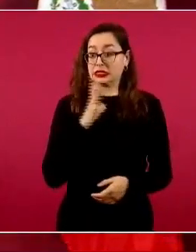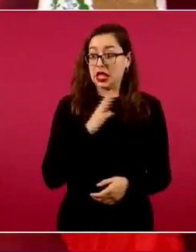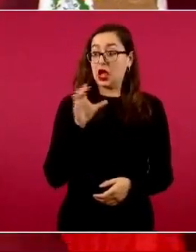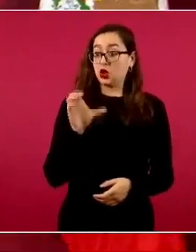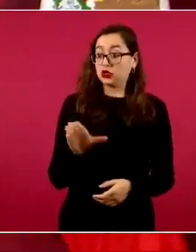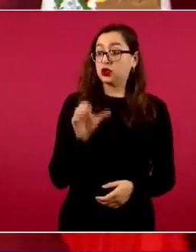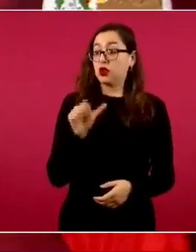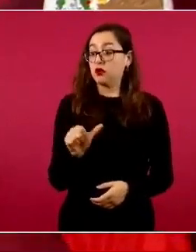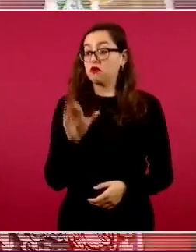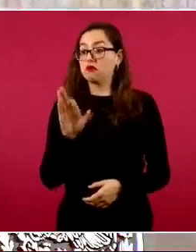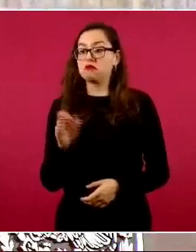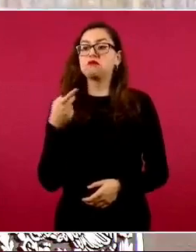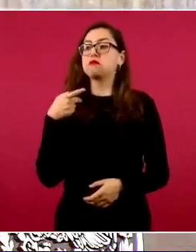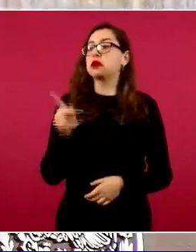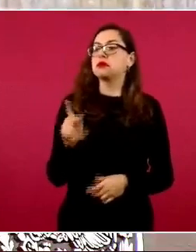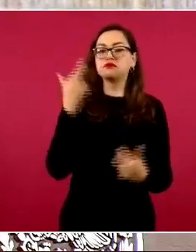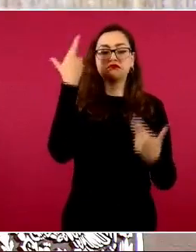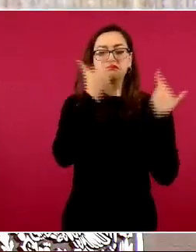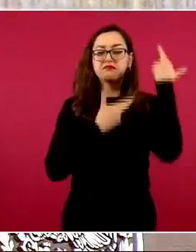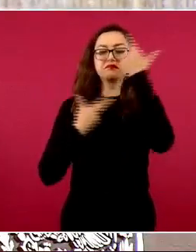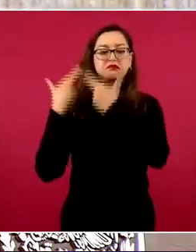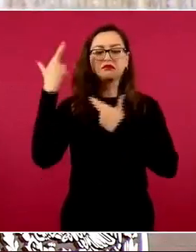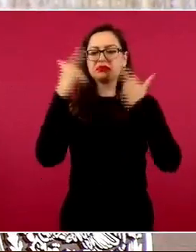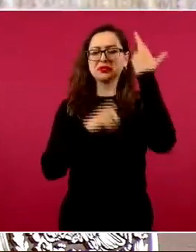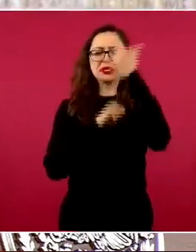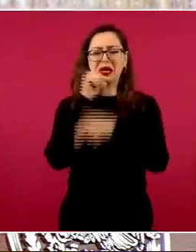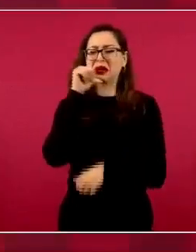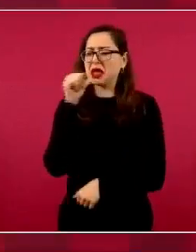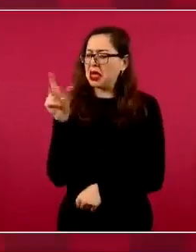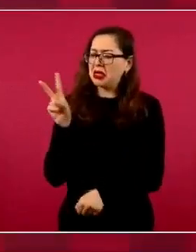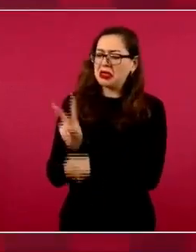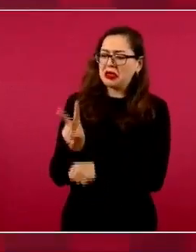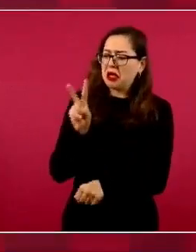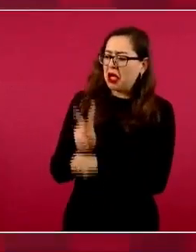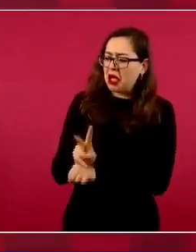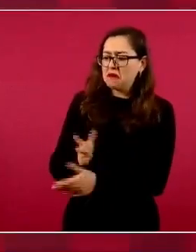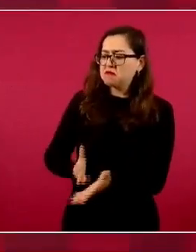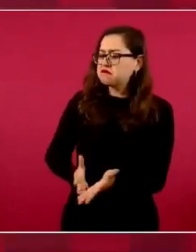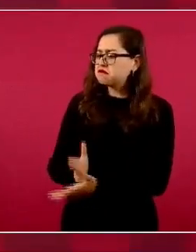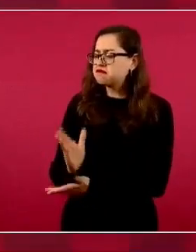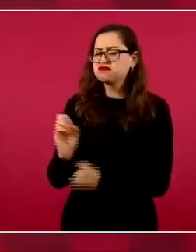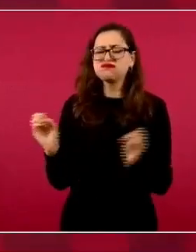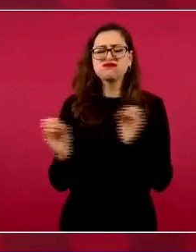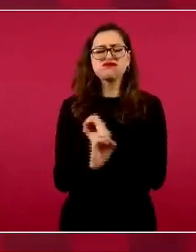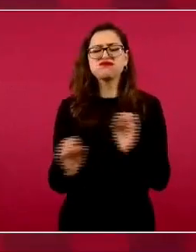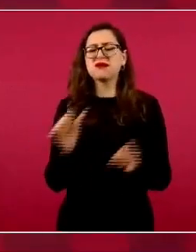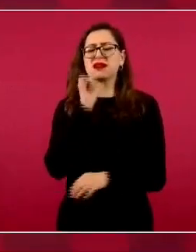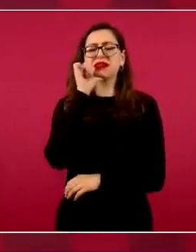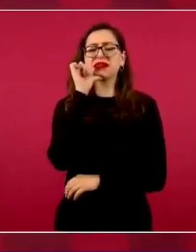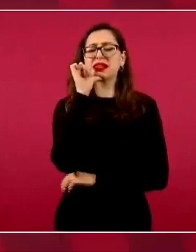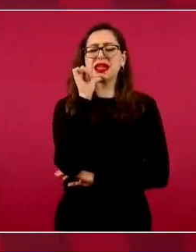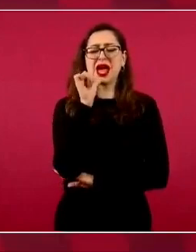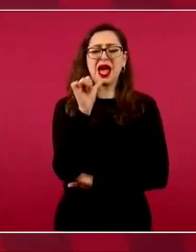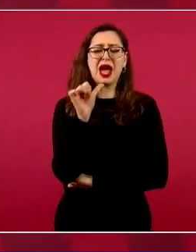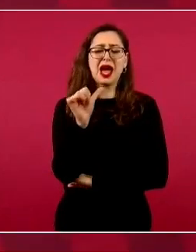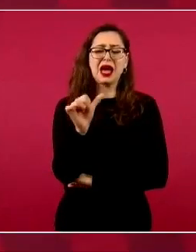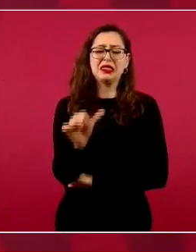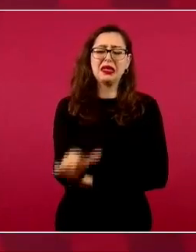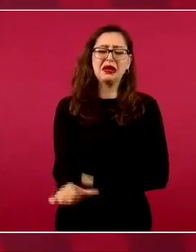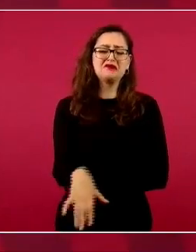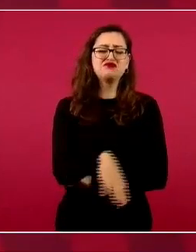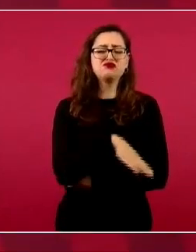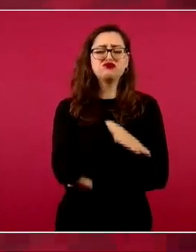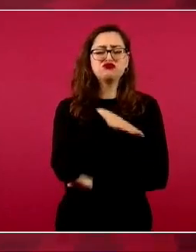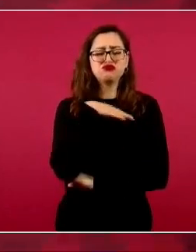Pero no, ahí no pasa nada. Es como el castillo de la pureza.